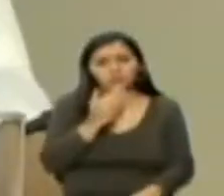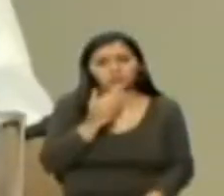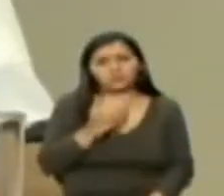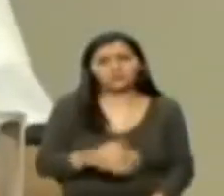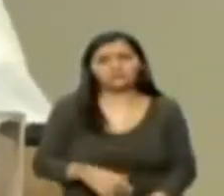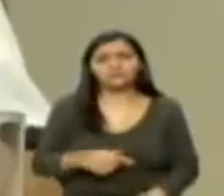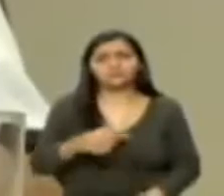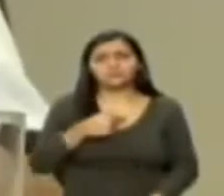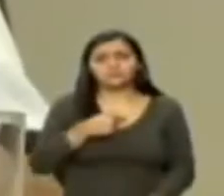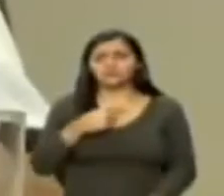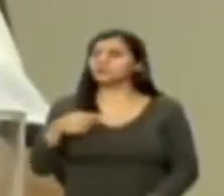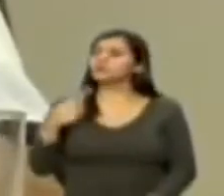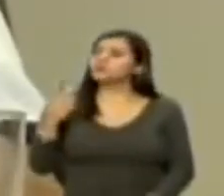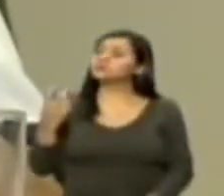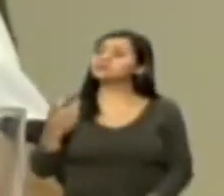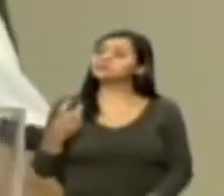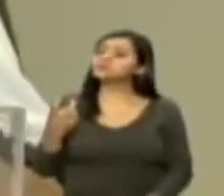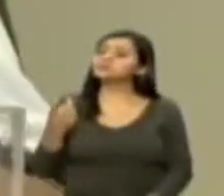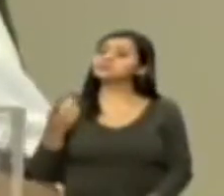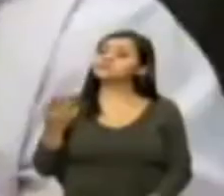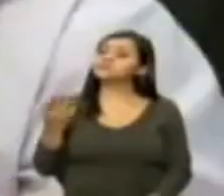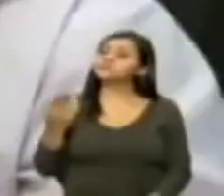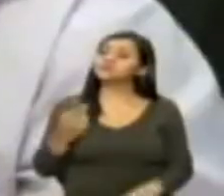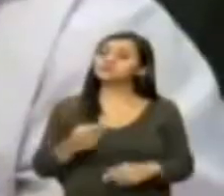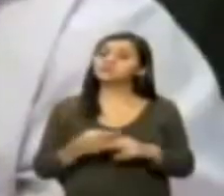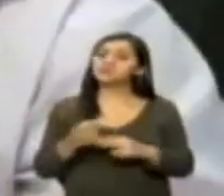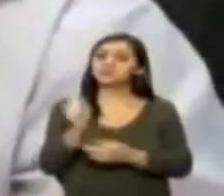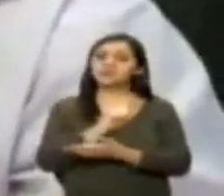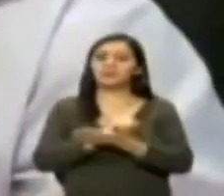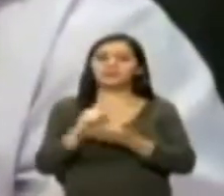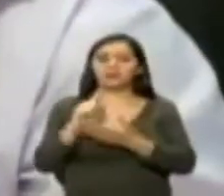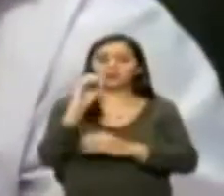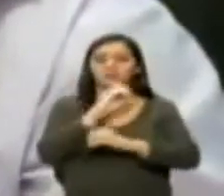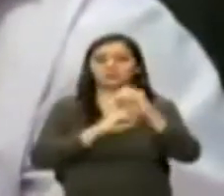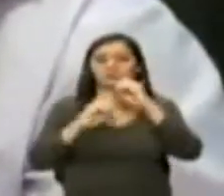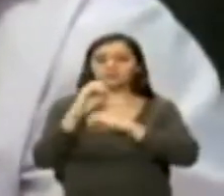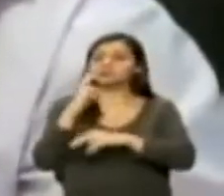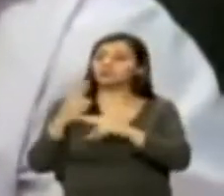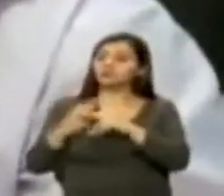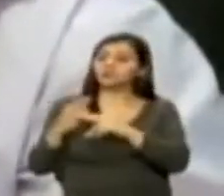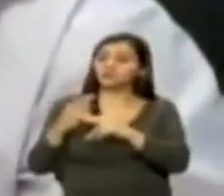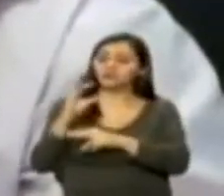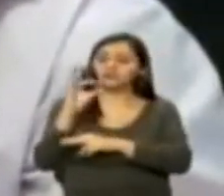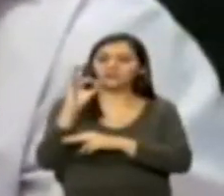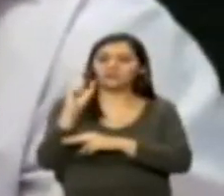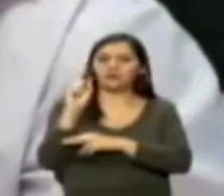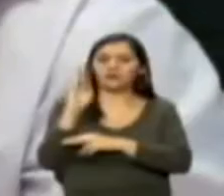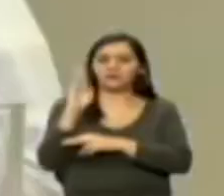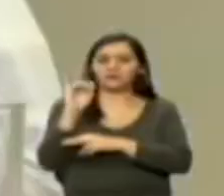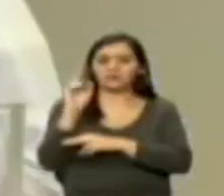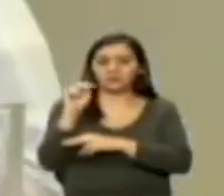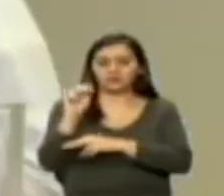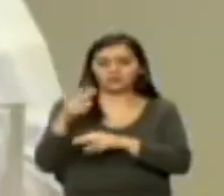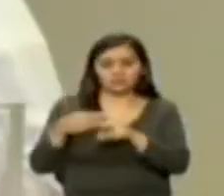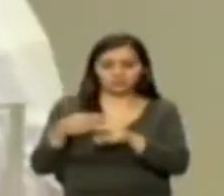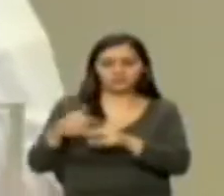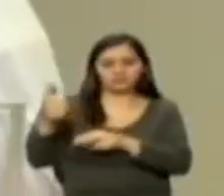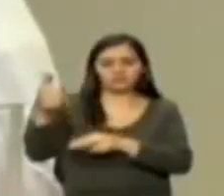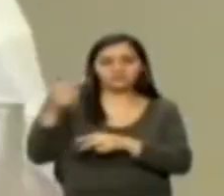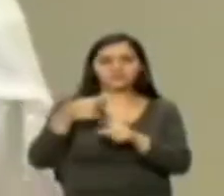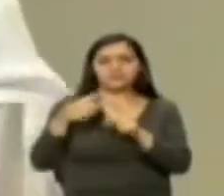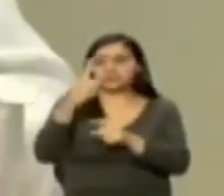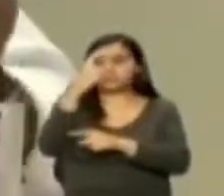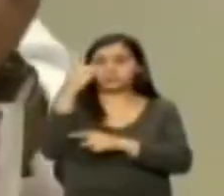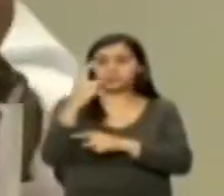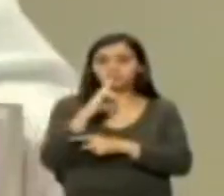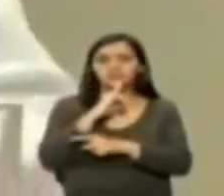que sea un poco duro. ¿Cuál es su medio, perdón? Semanario El Observador. ¿Y su nombre? Fabián Navarro. Fabián. Mire, si usted pregunta algo así en Estados